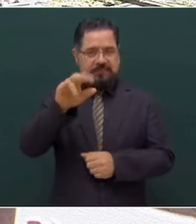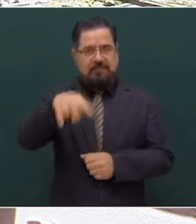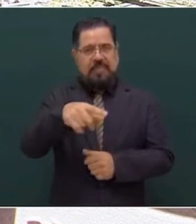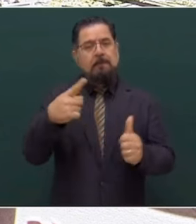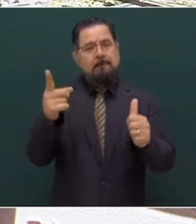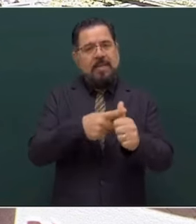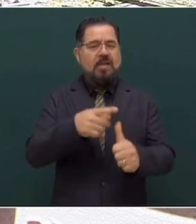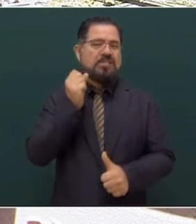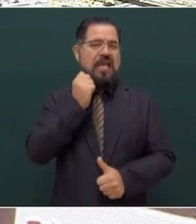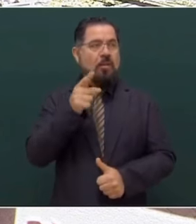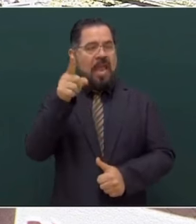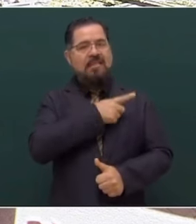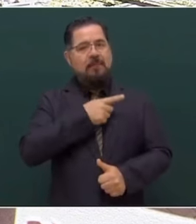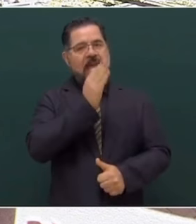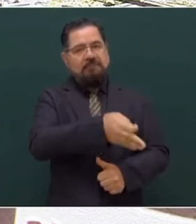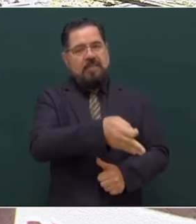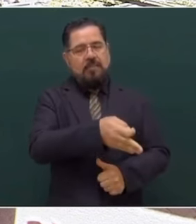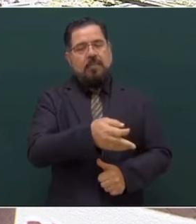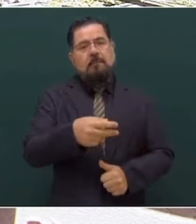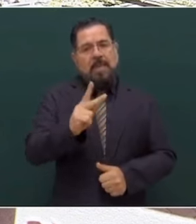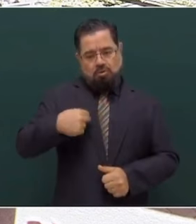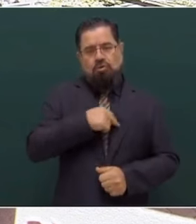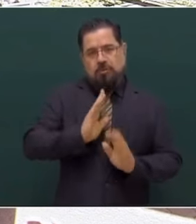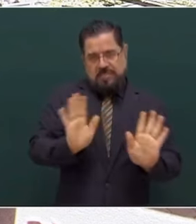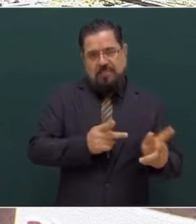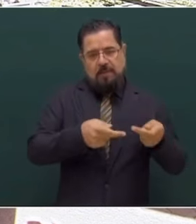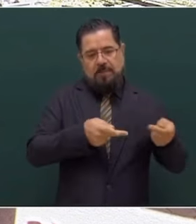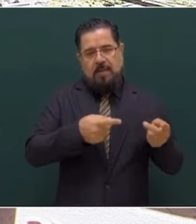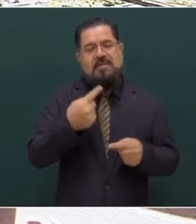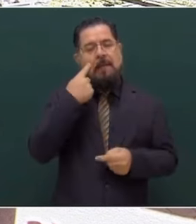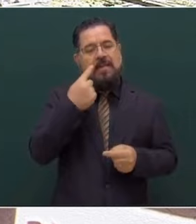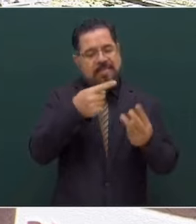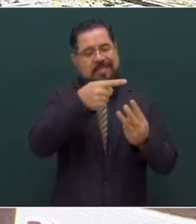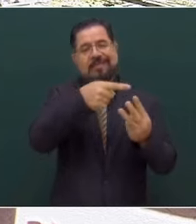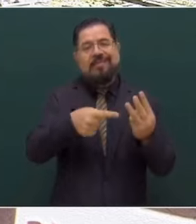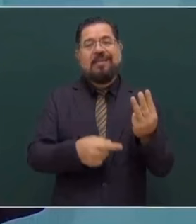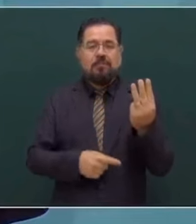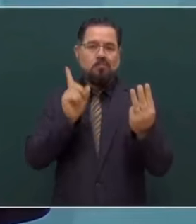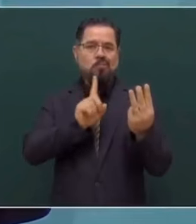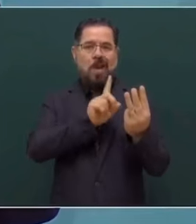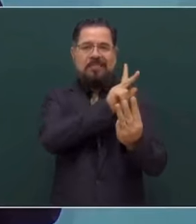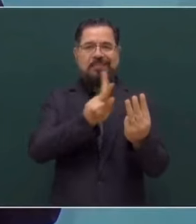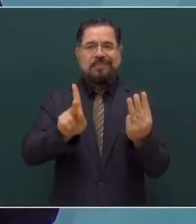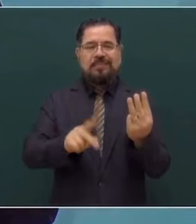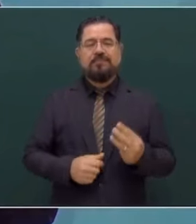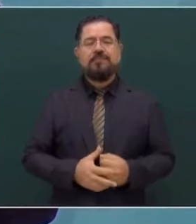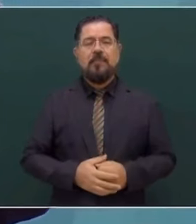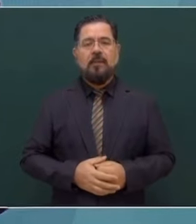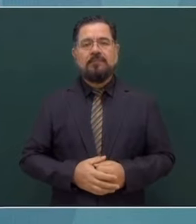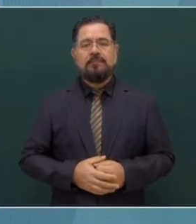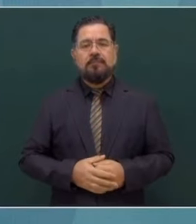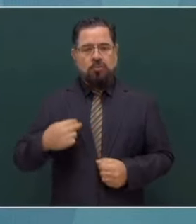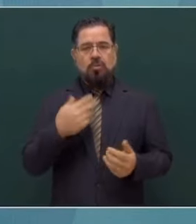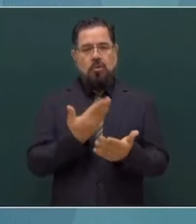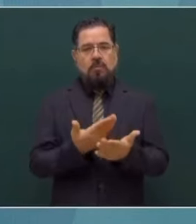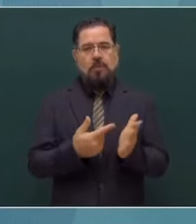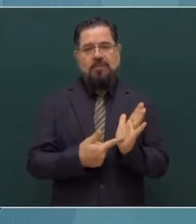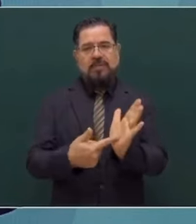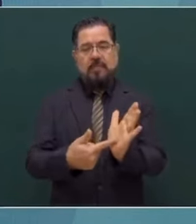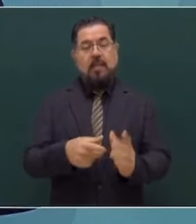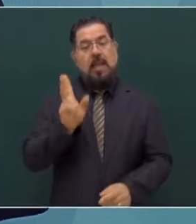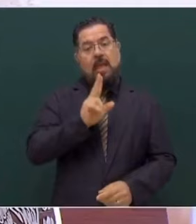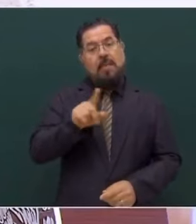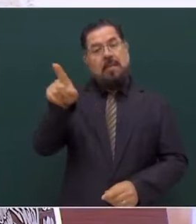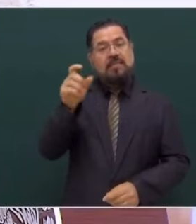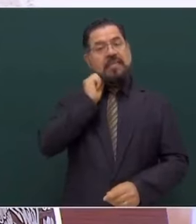el Senado. Pero sí, ya estamos viendo nosotros, ¿no? ¿Quiénes van ahí? Tres mujeres. Tres mujeres. Vamos a proponer. Y que el